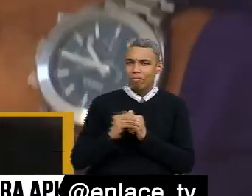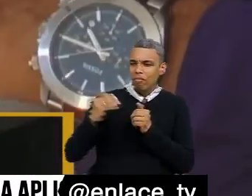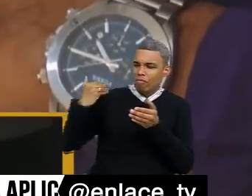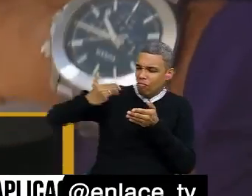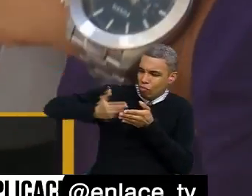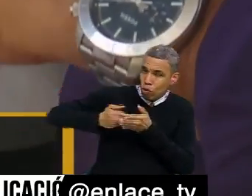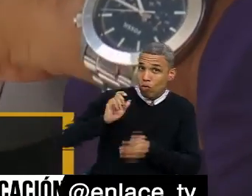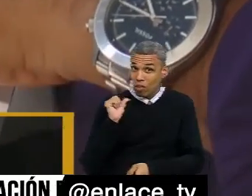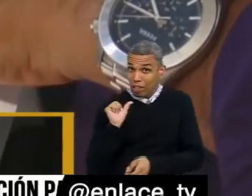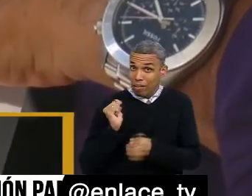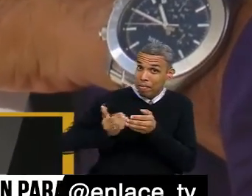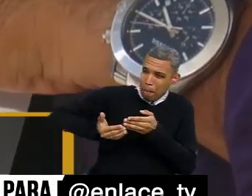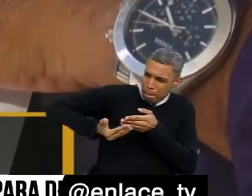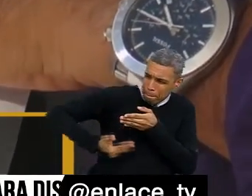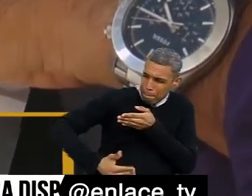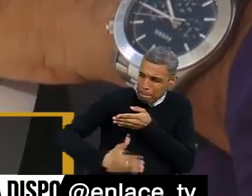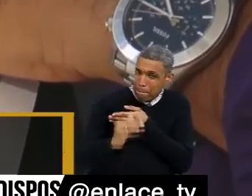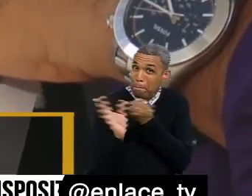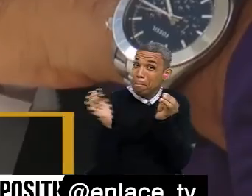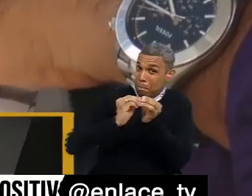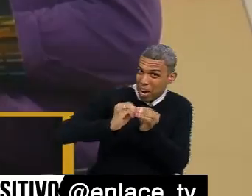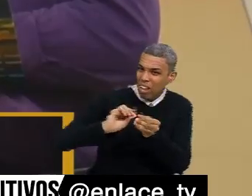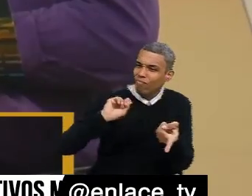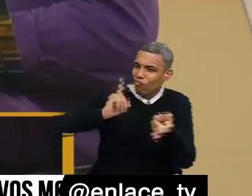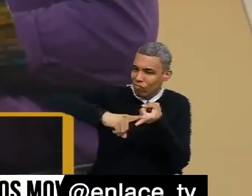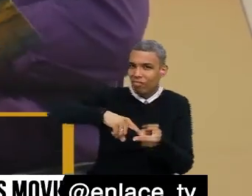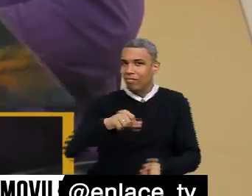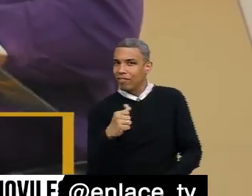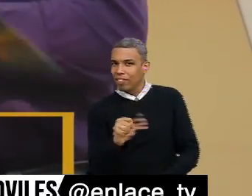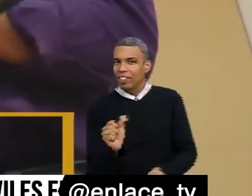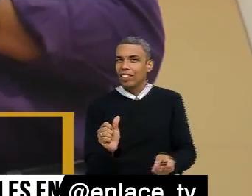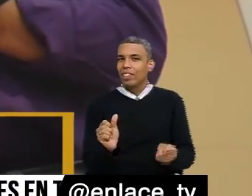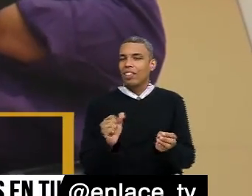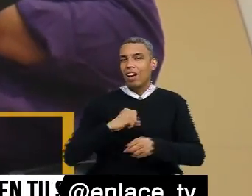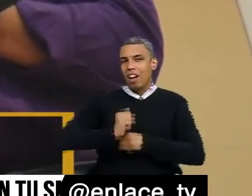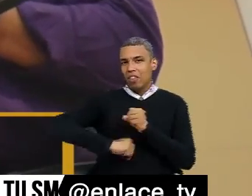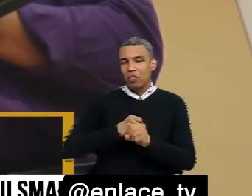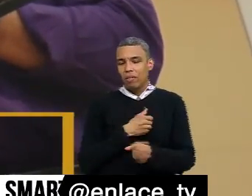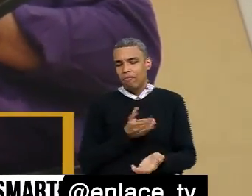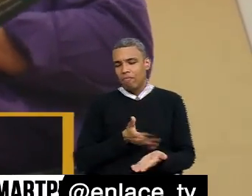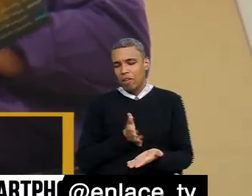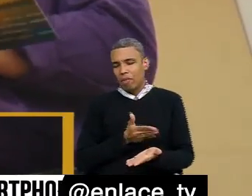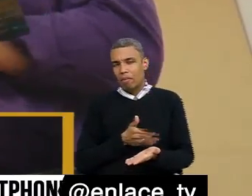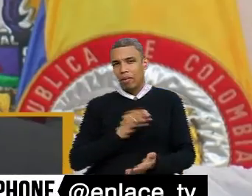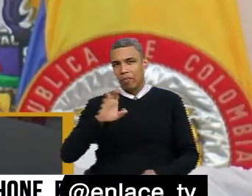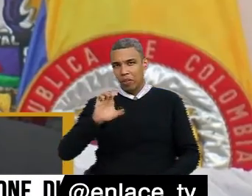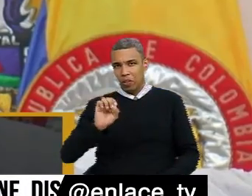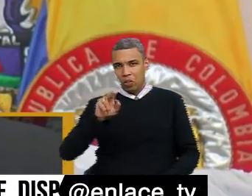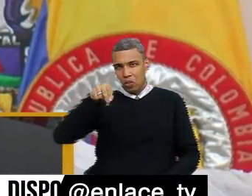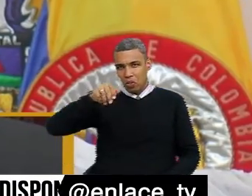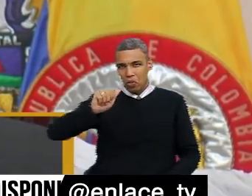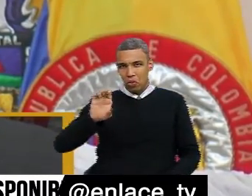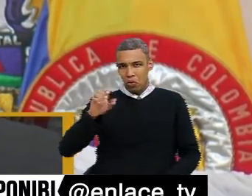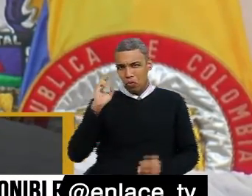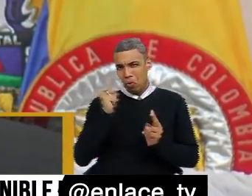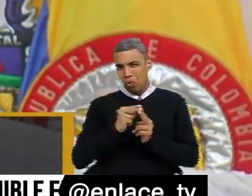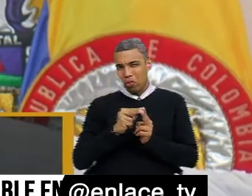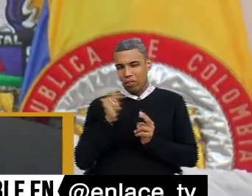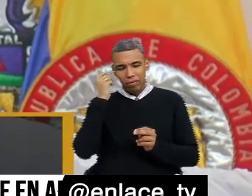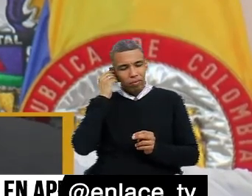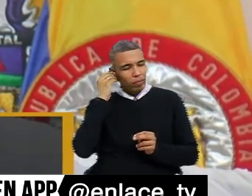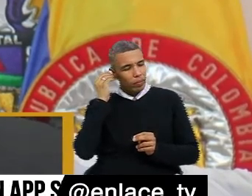como tal. En el marco de esta celebración, el SER presenta el segundo número de su revista Conocer. El próximo miércoles vamos a hacer el lanzamiento